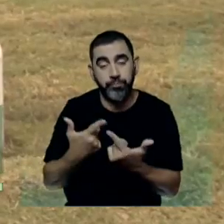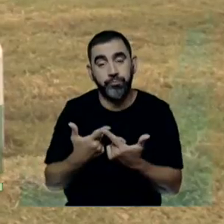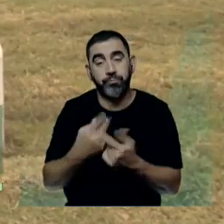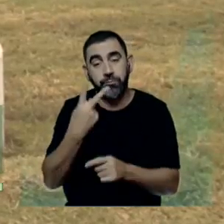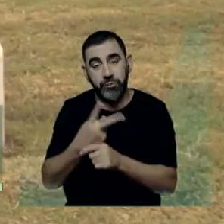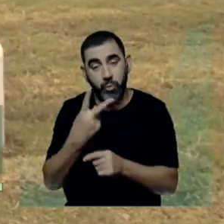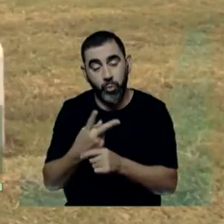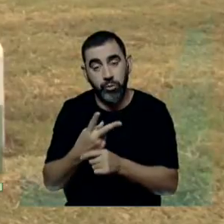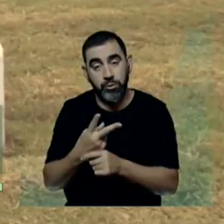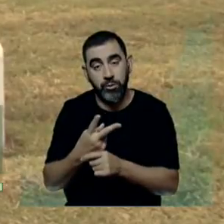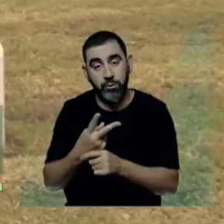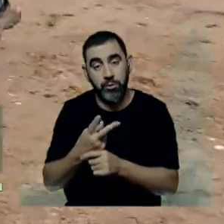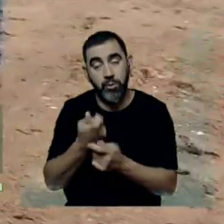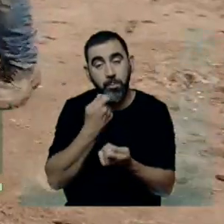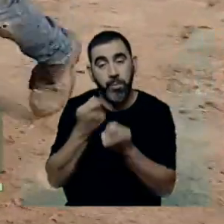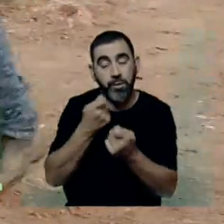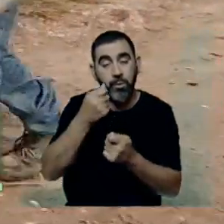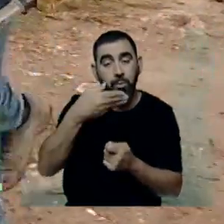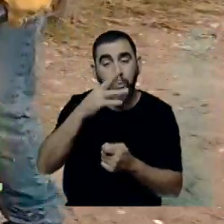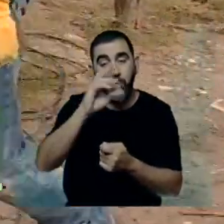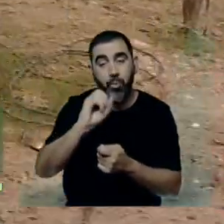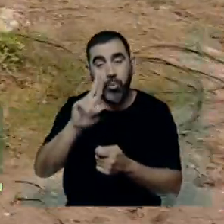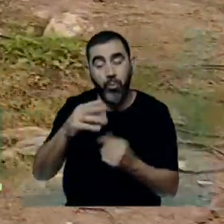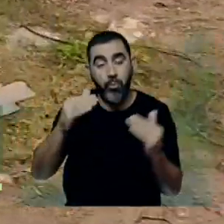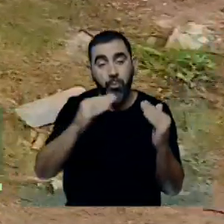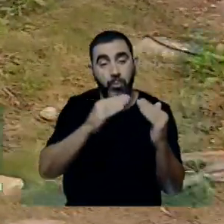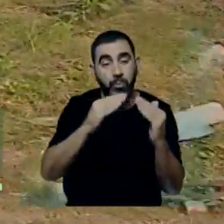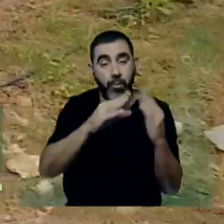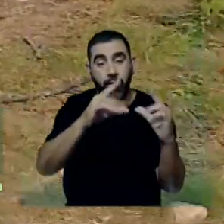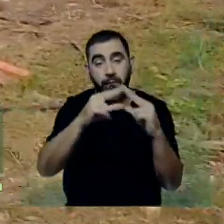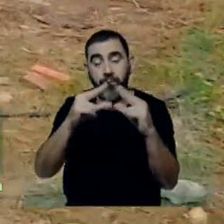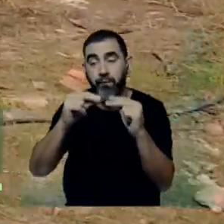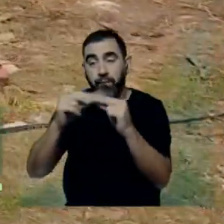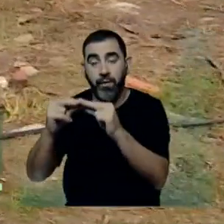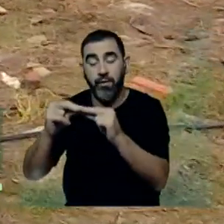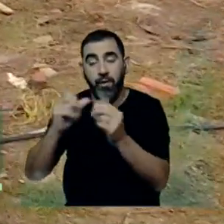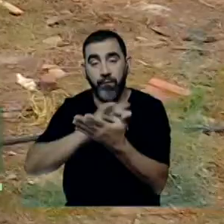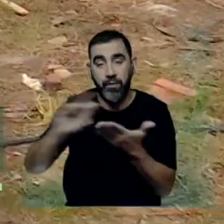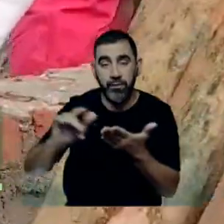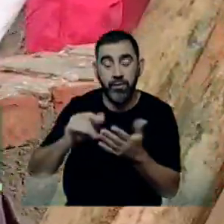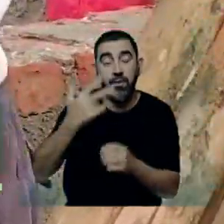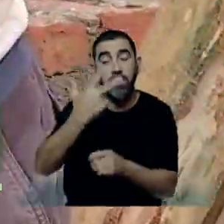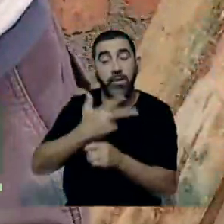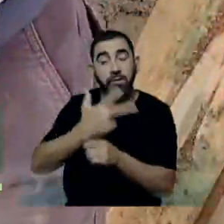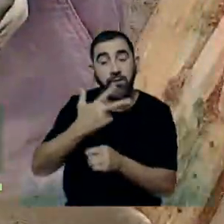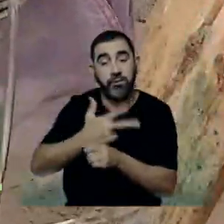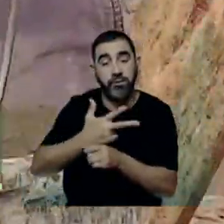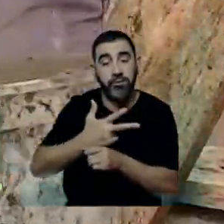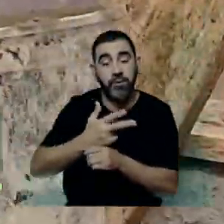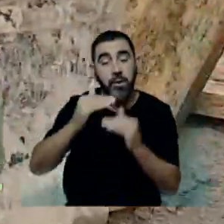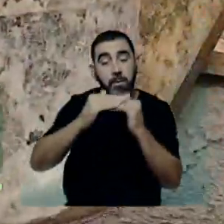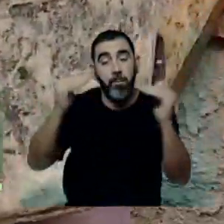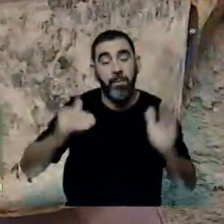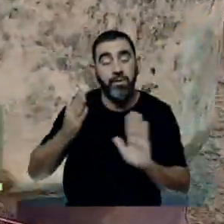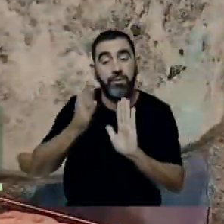La segunda, una línea de crédito en el BROW para cuando las viviendas cooperativas quedan vacías. Y la tercera, la generación de una mesa